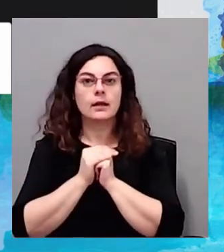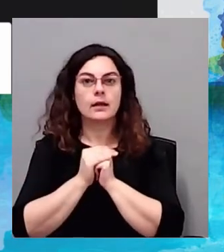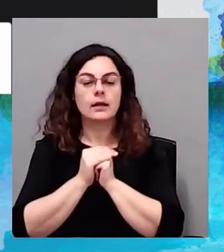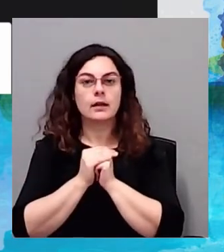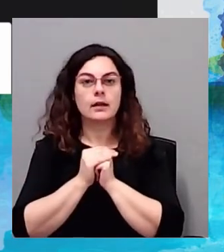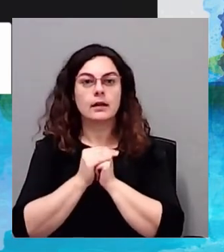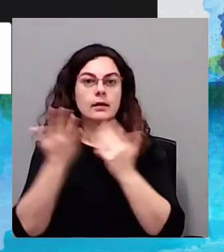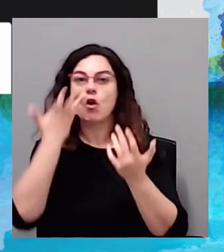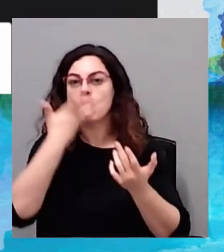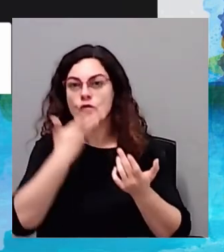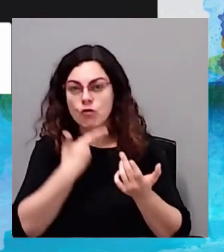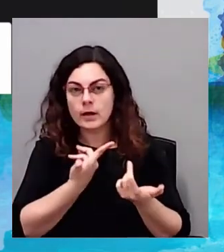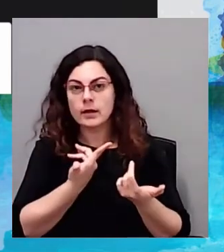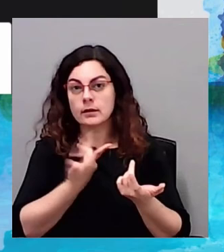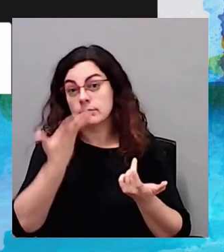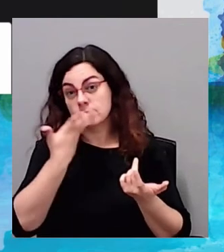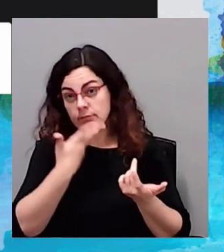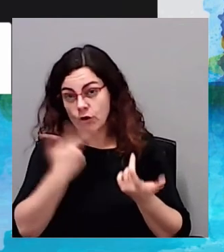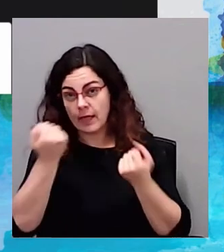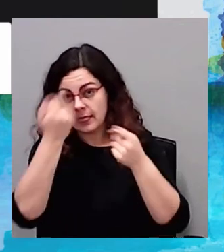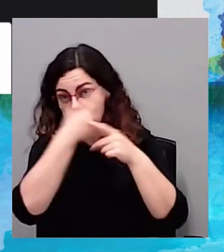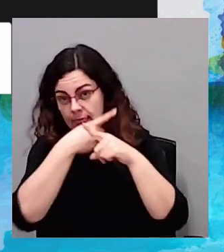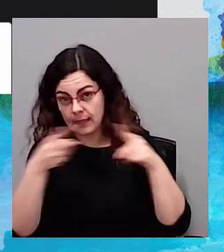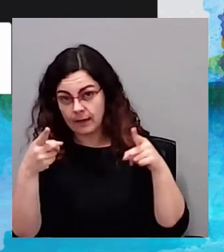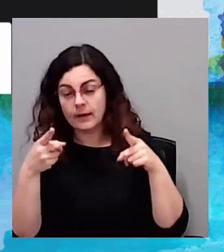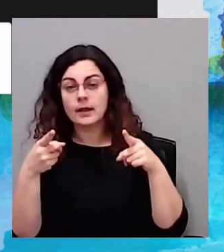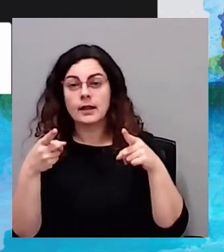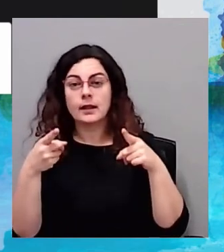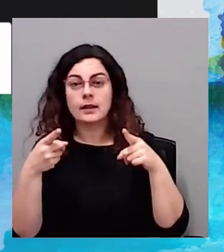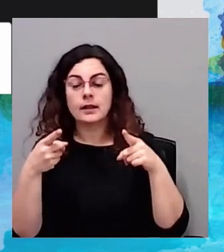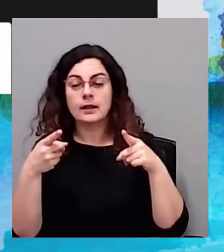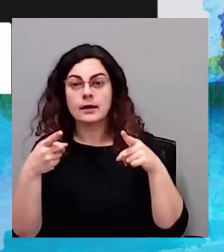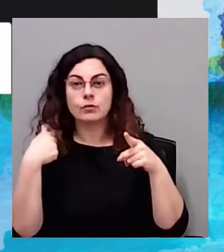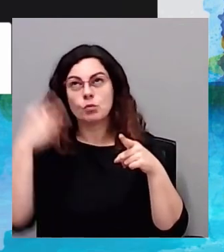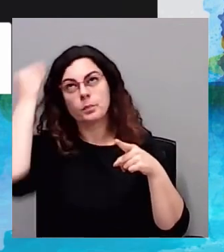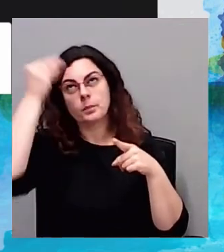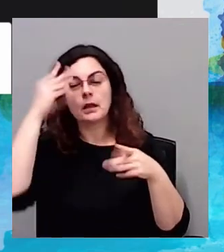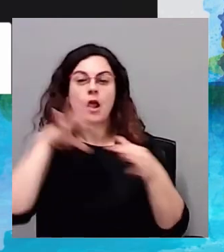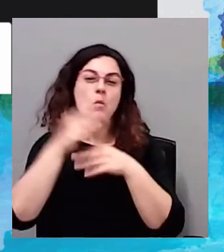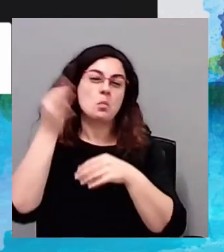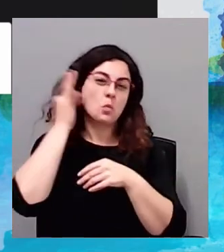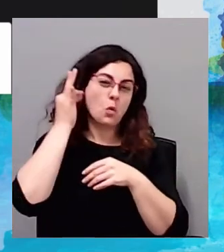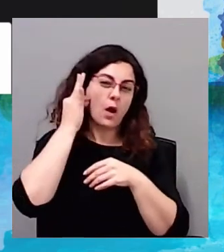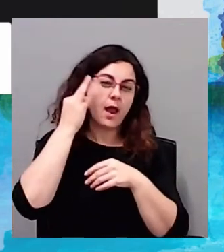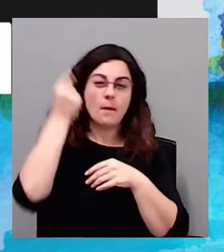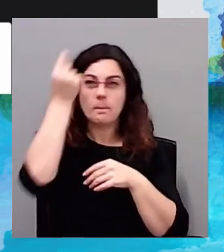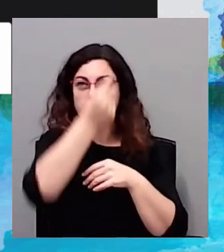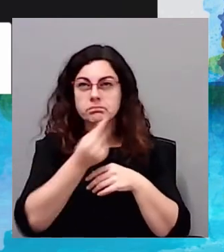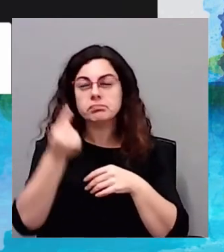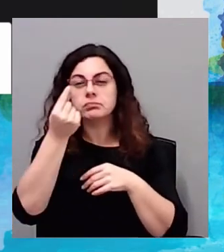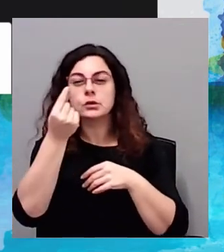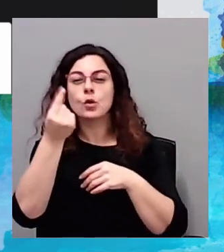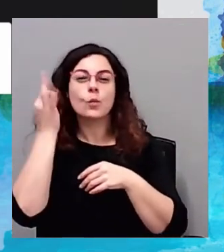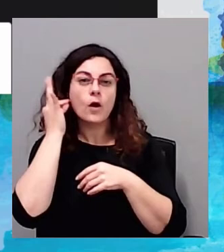Los colores pues, son diferentes a lo mejor a los colores que podemos imaginarnos en retrato de una mujer. Las